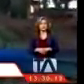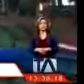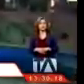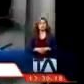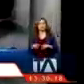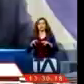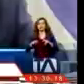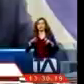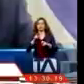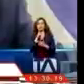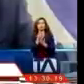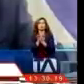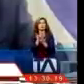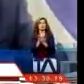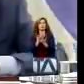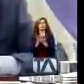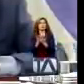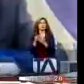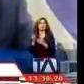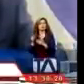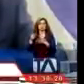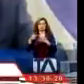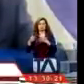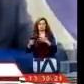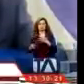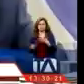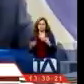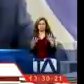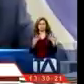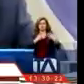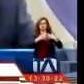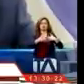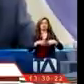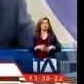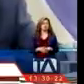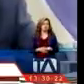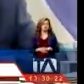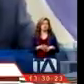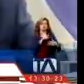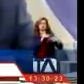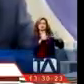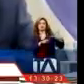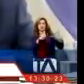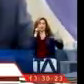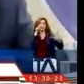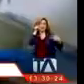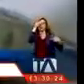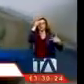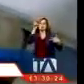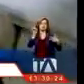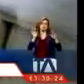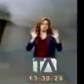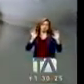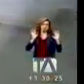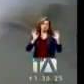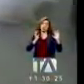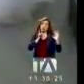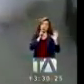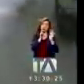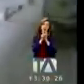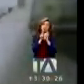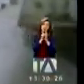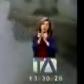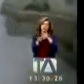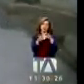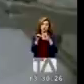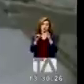que existirían para que se pueda establecer esa relación. Será la fiscal la que tenga que determinar, porque nosotros hemos denunciado por lavado de